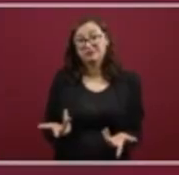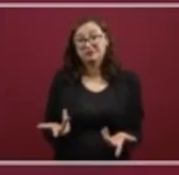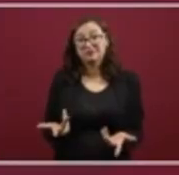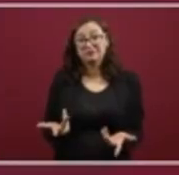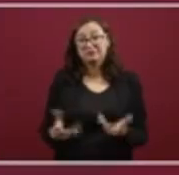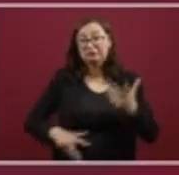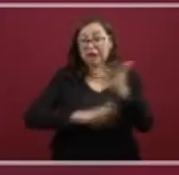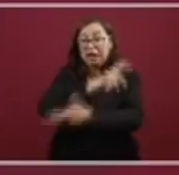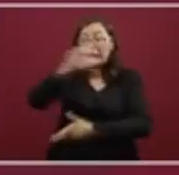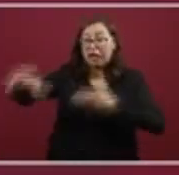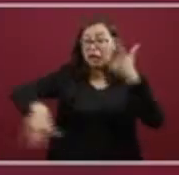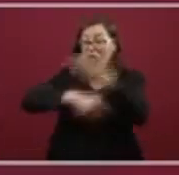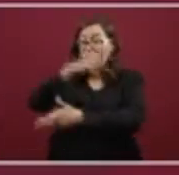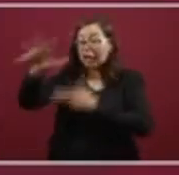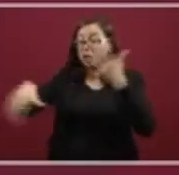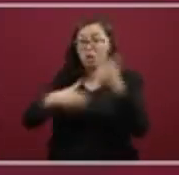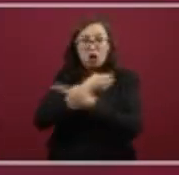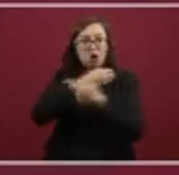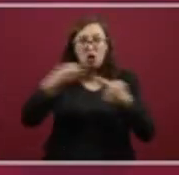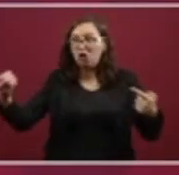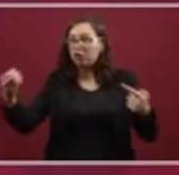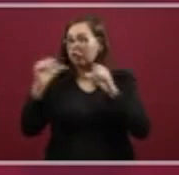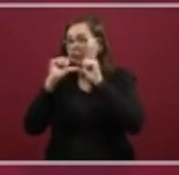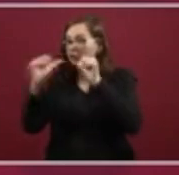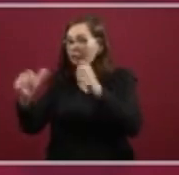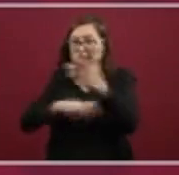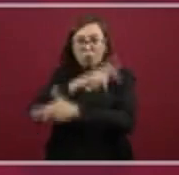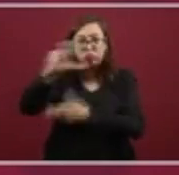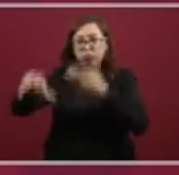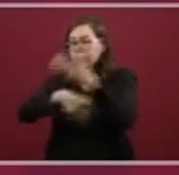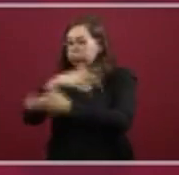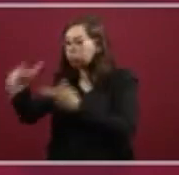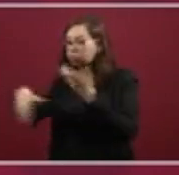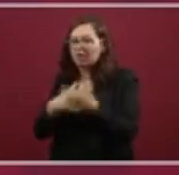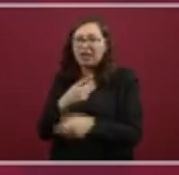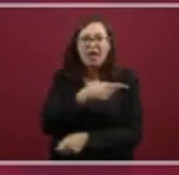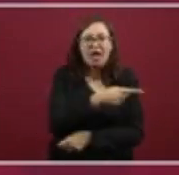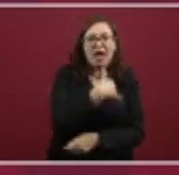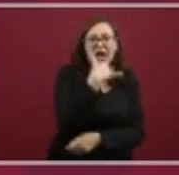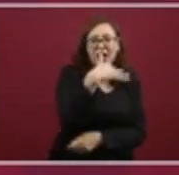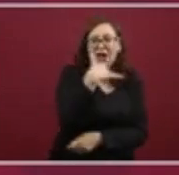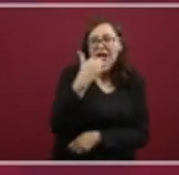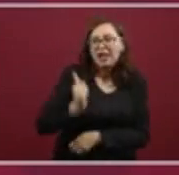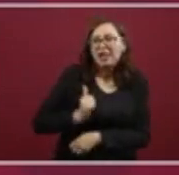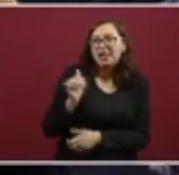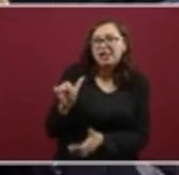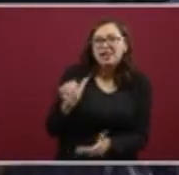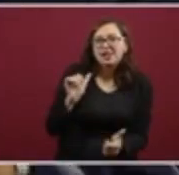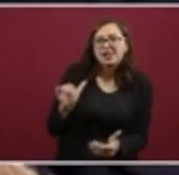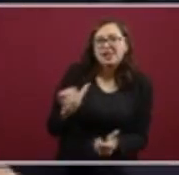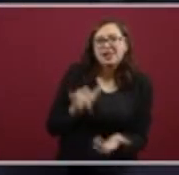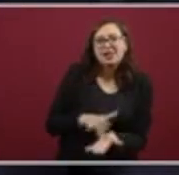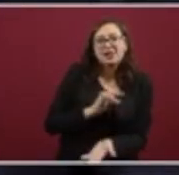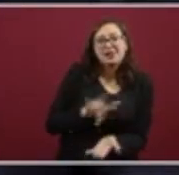ganancia de corruptos. Entonces, por eso era un